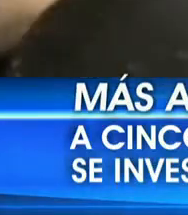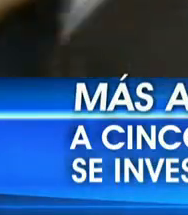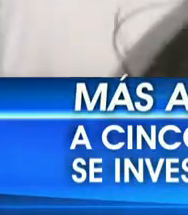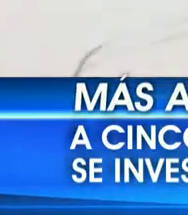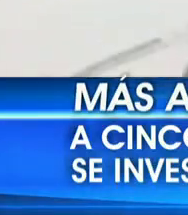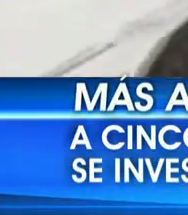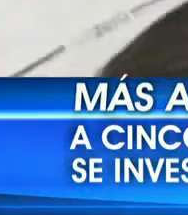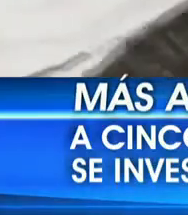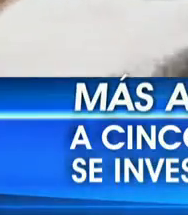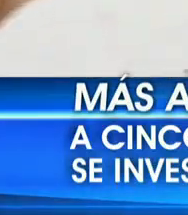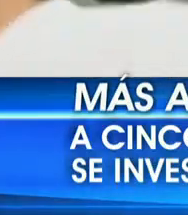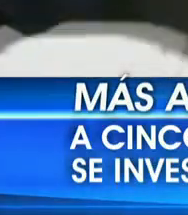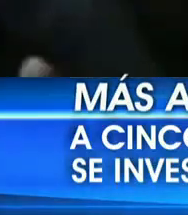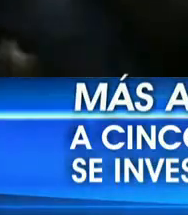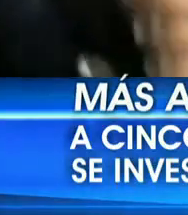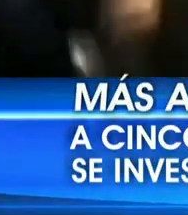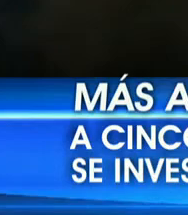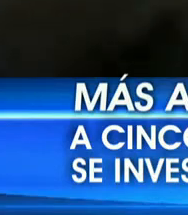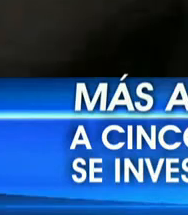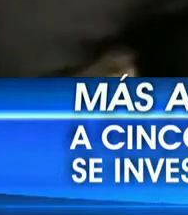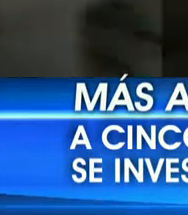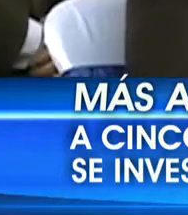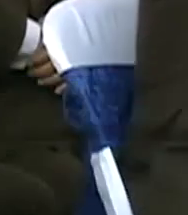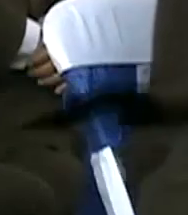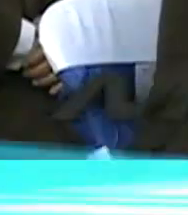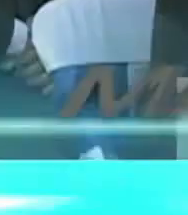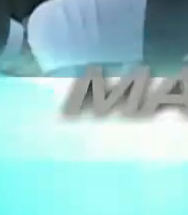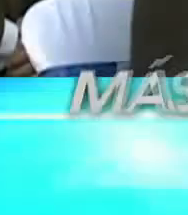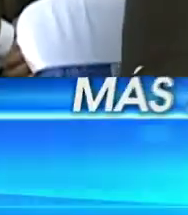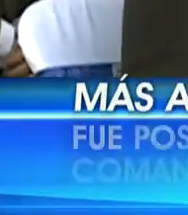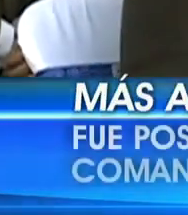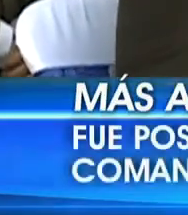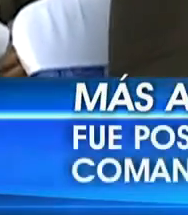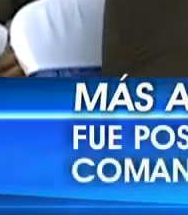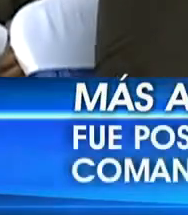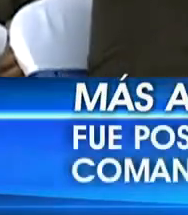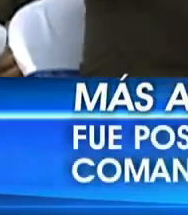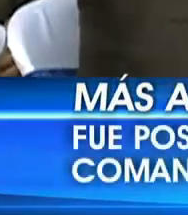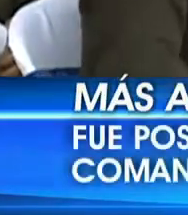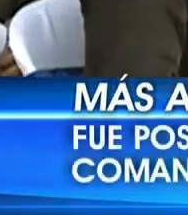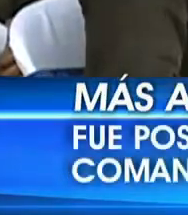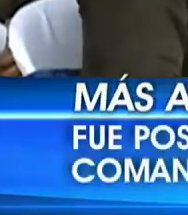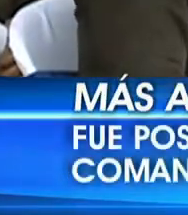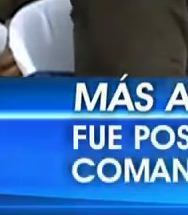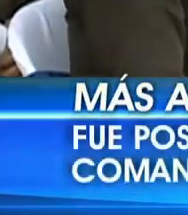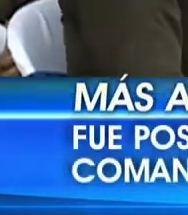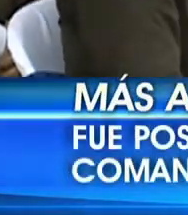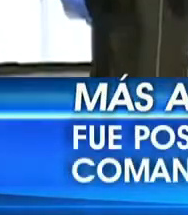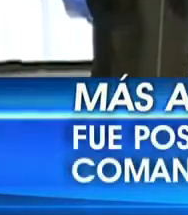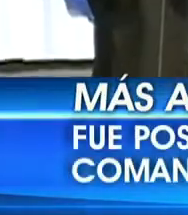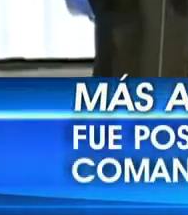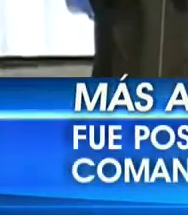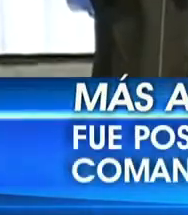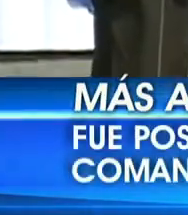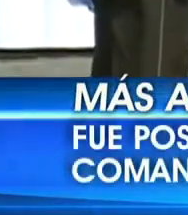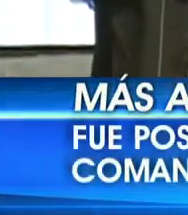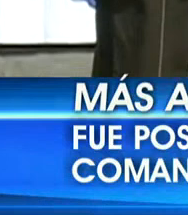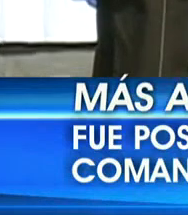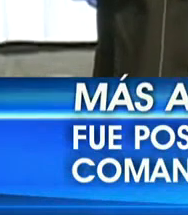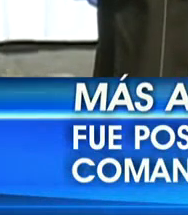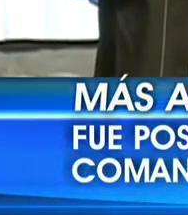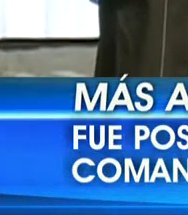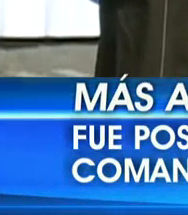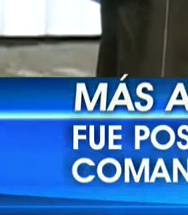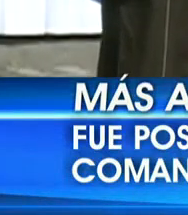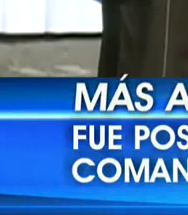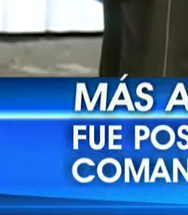de 4 uniformados. Y además, el coronel Carlos Alulema es el nuevo comandante policial